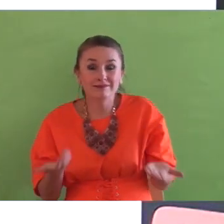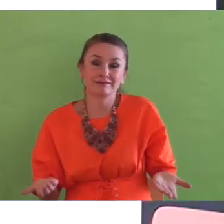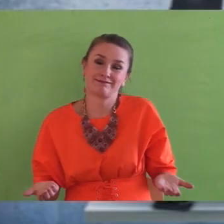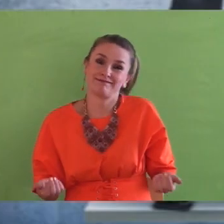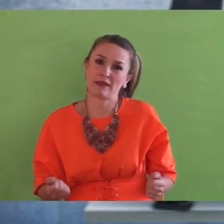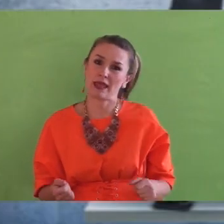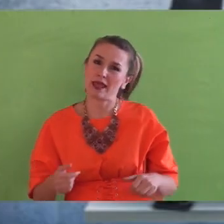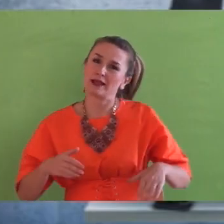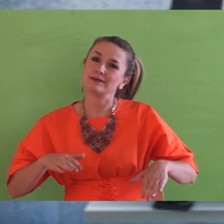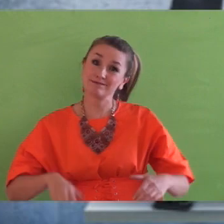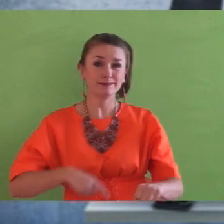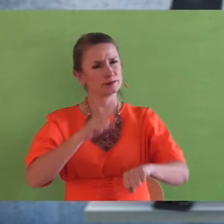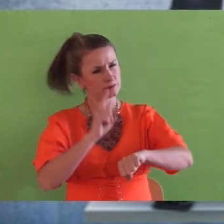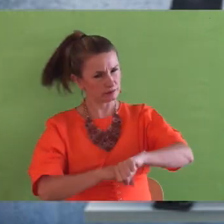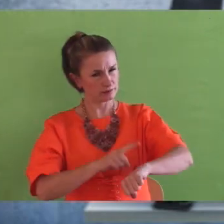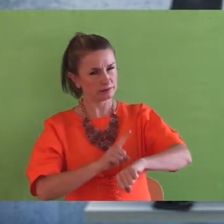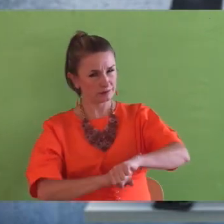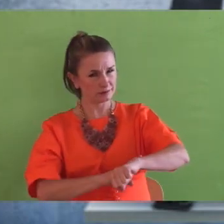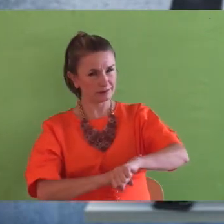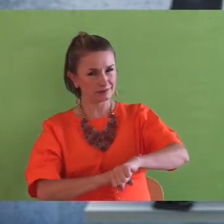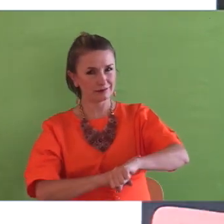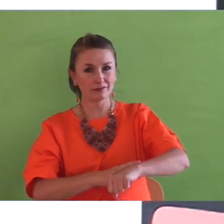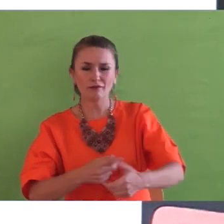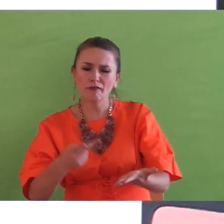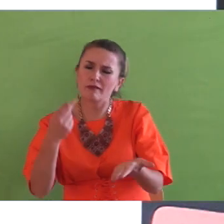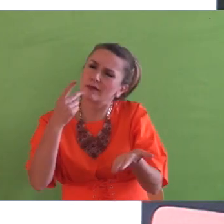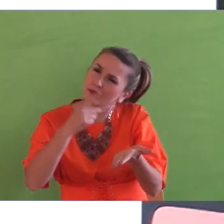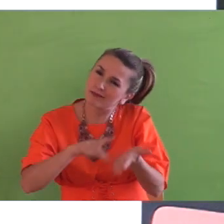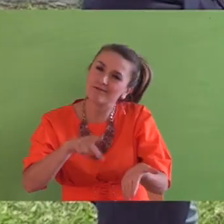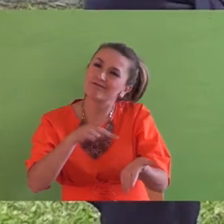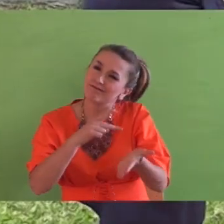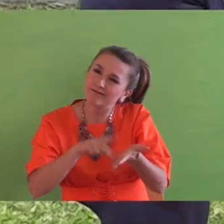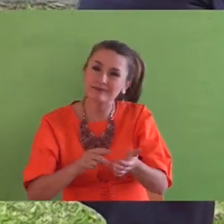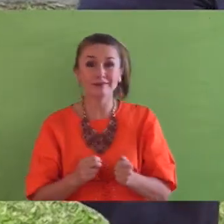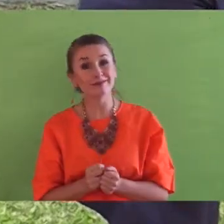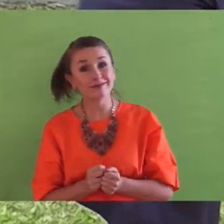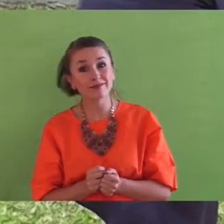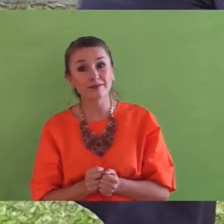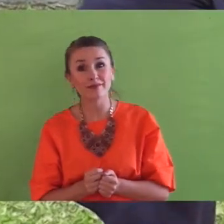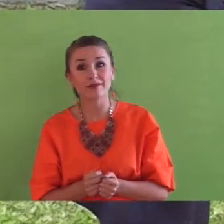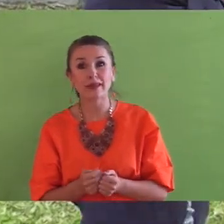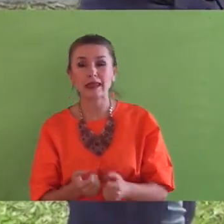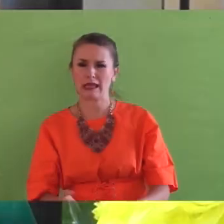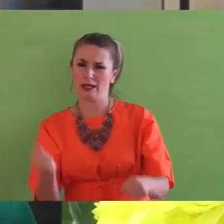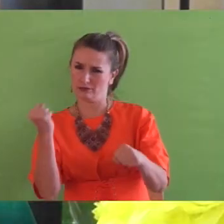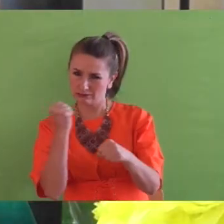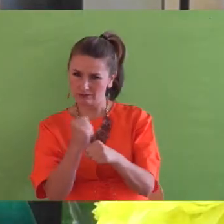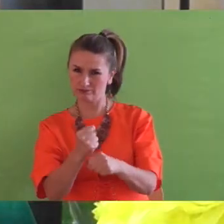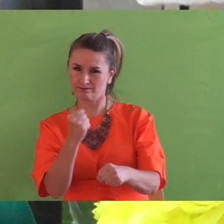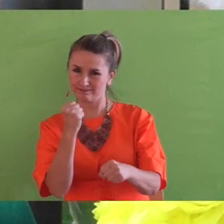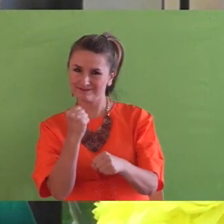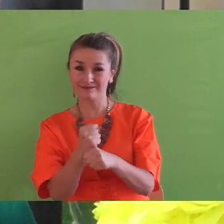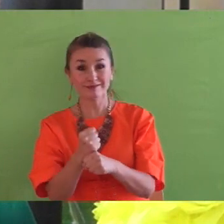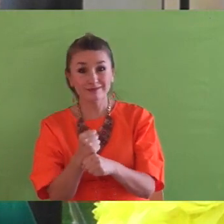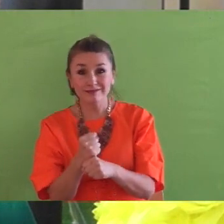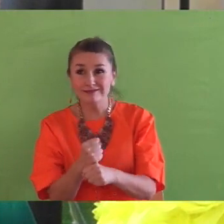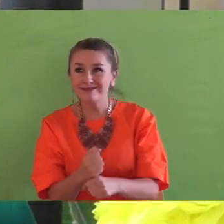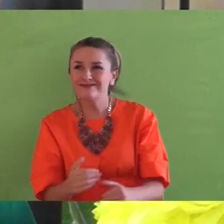bien. Ya es hora de pagar el